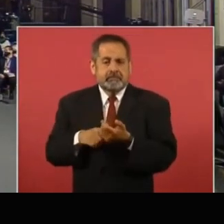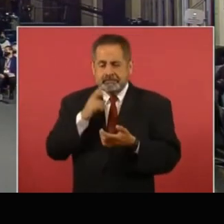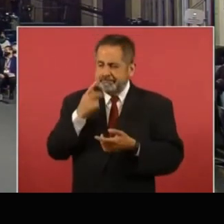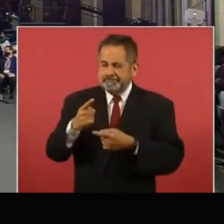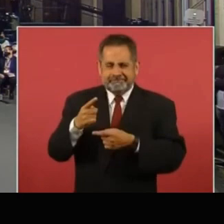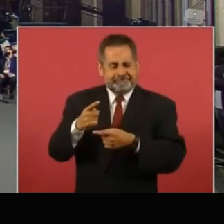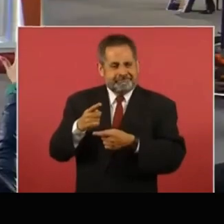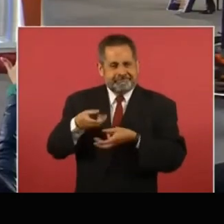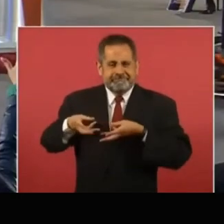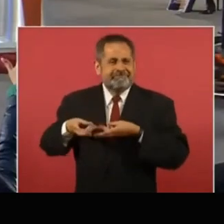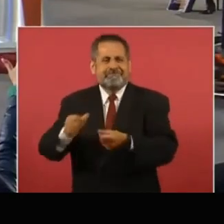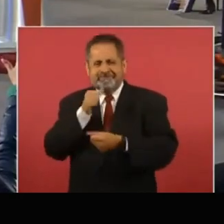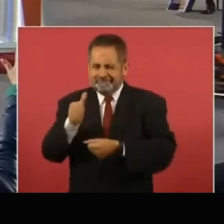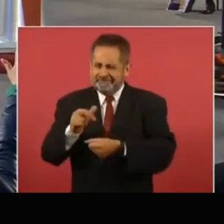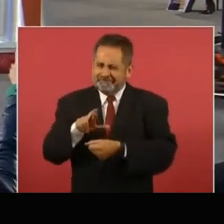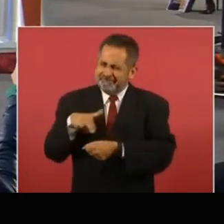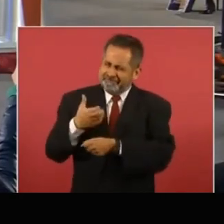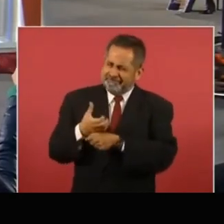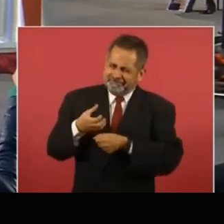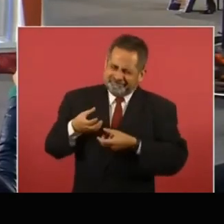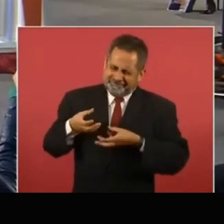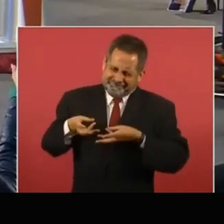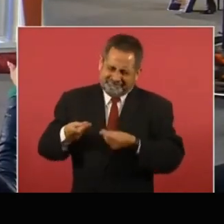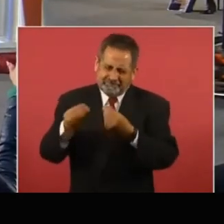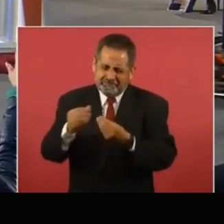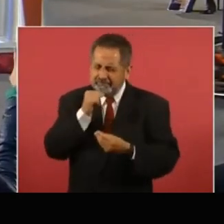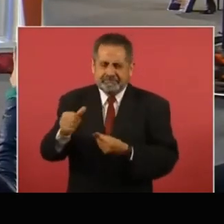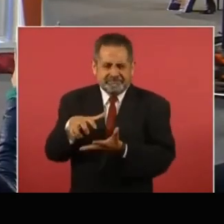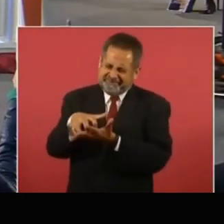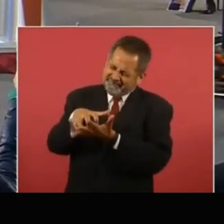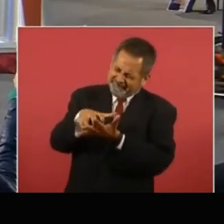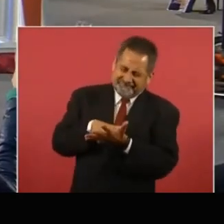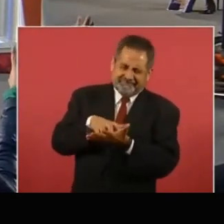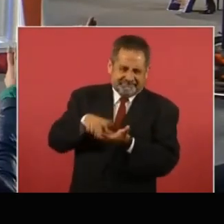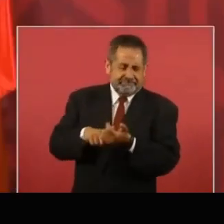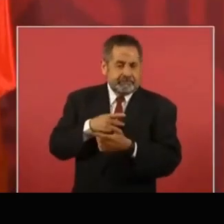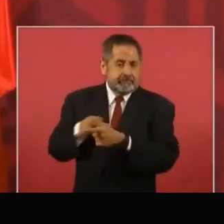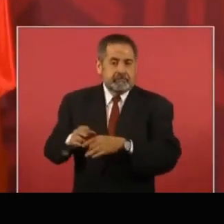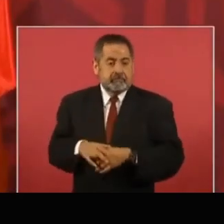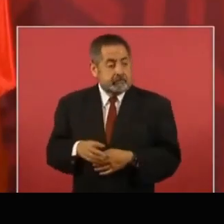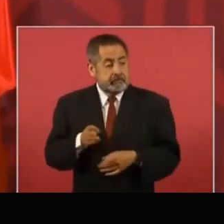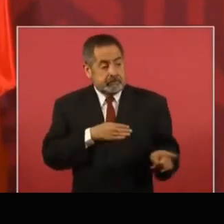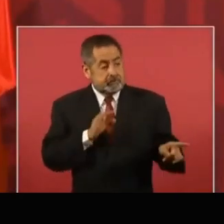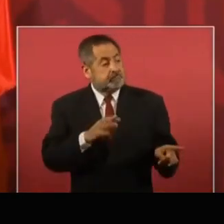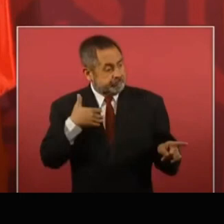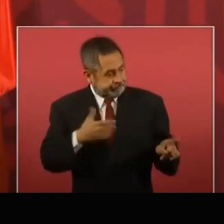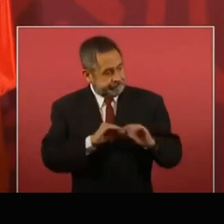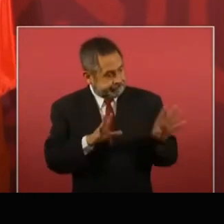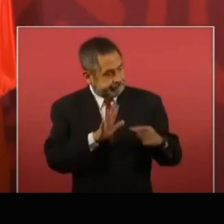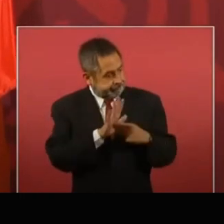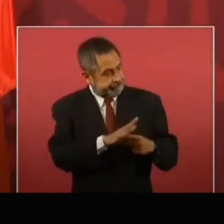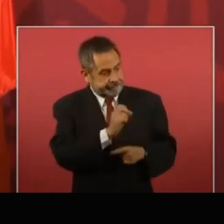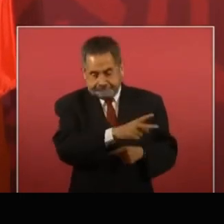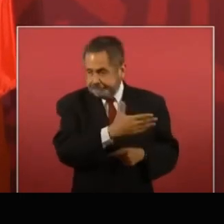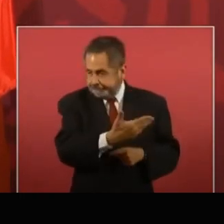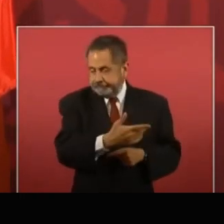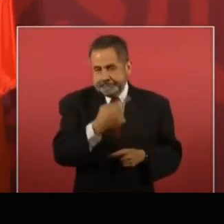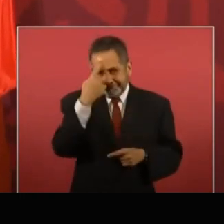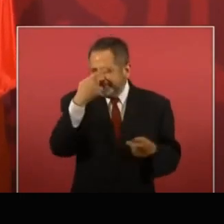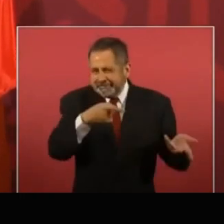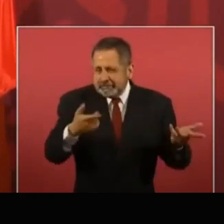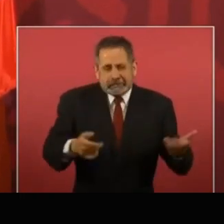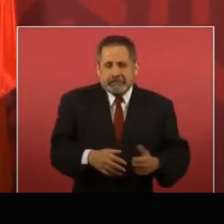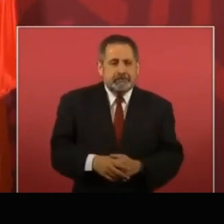republicana a la pobreza franciscana qué bueno que ya esté se aceptó pero